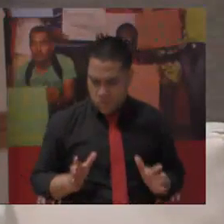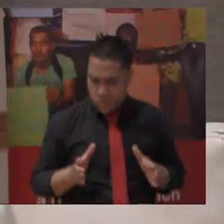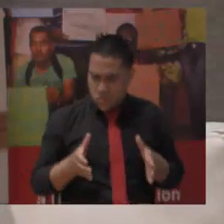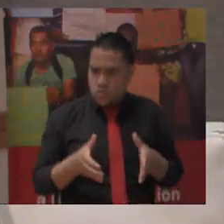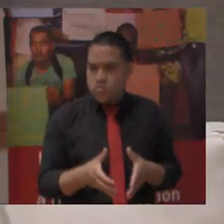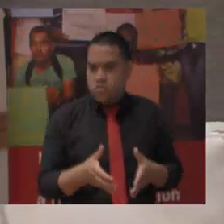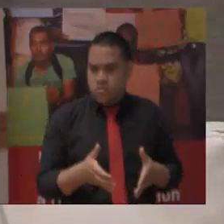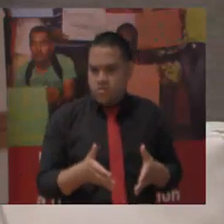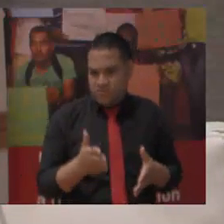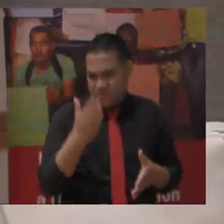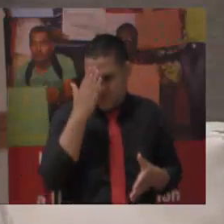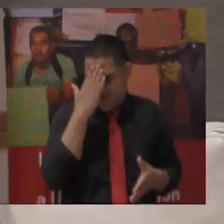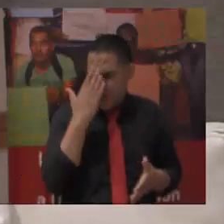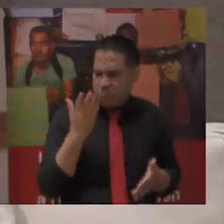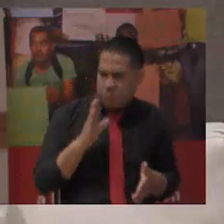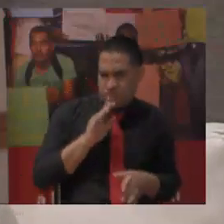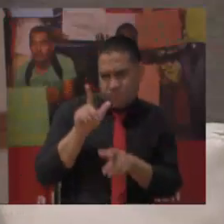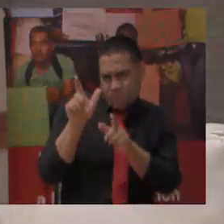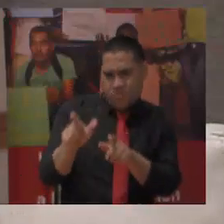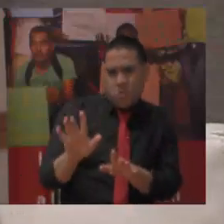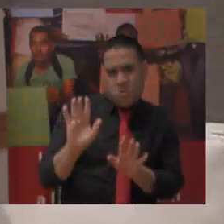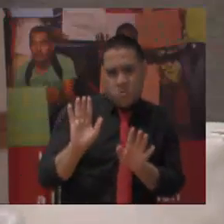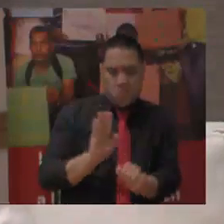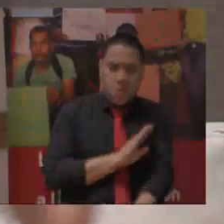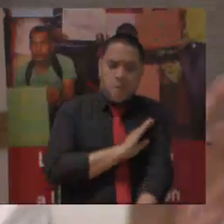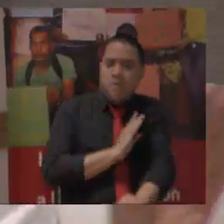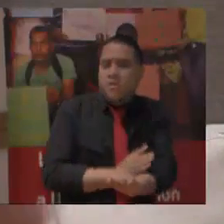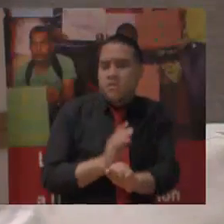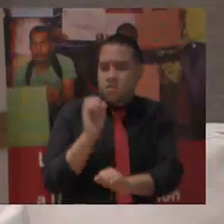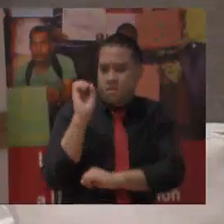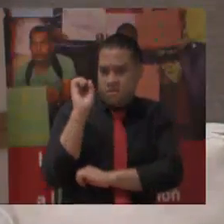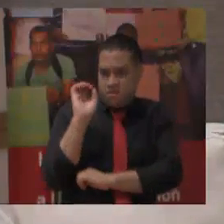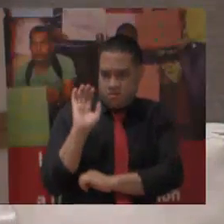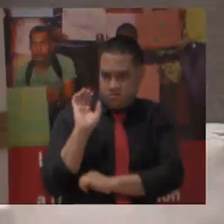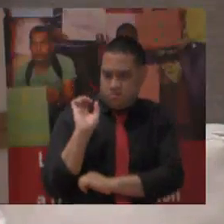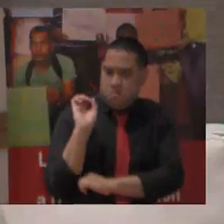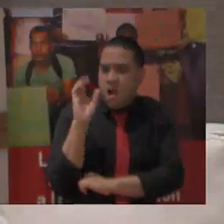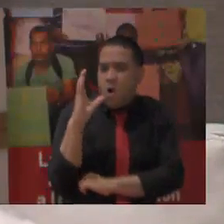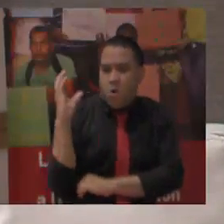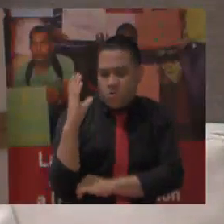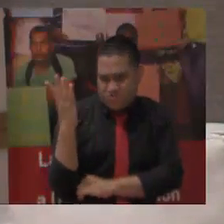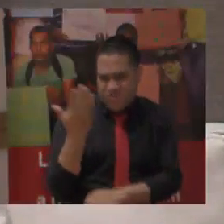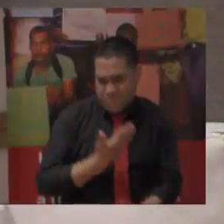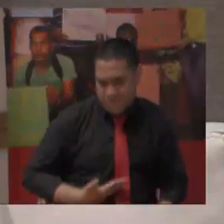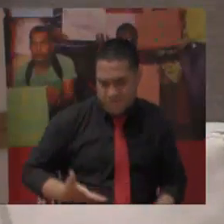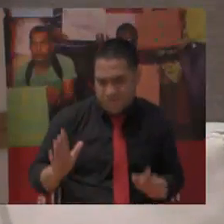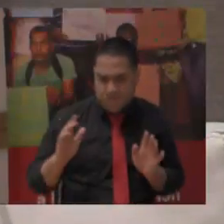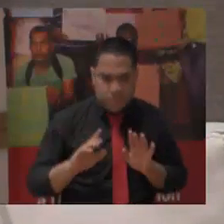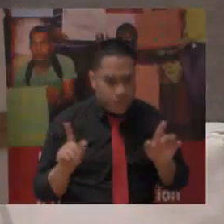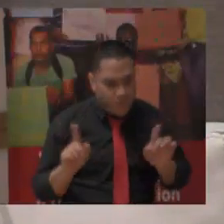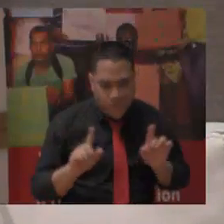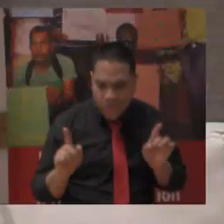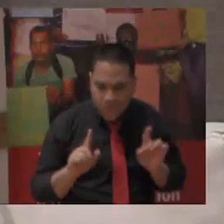poderoso como el Grupo Bancolombia. Pero miren, lo que yo sí puedo, Lucas y todos, desde esta experiencia,